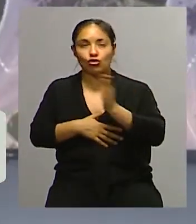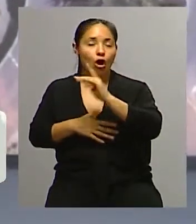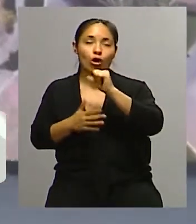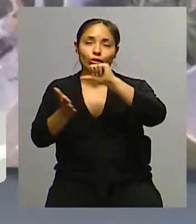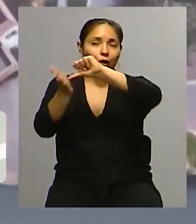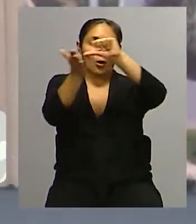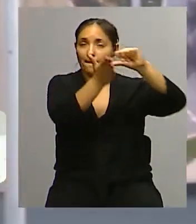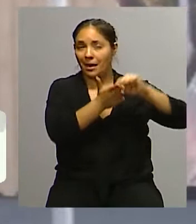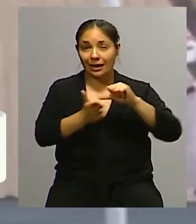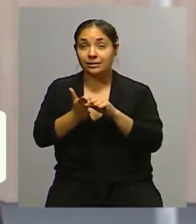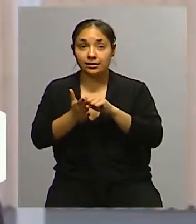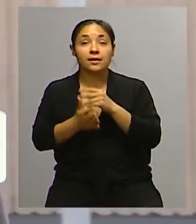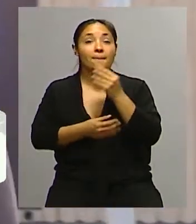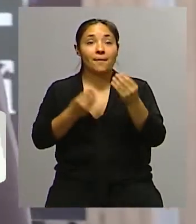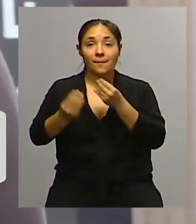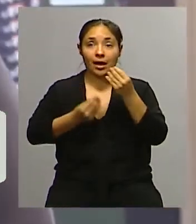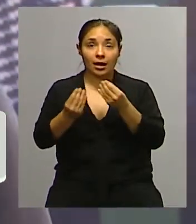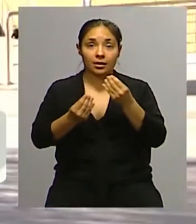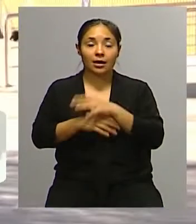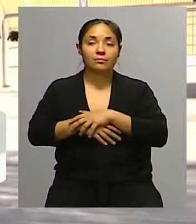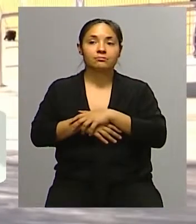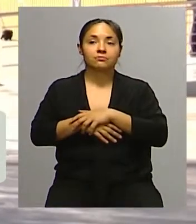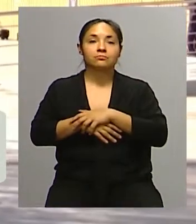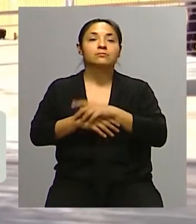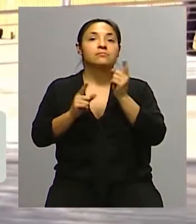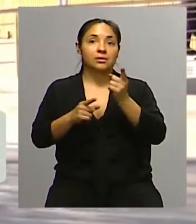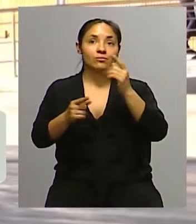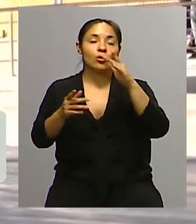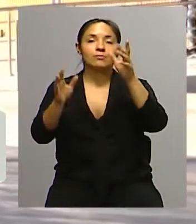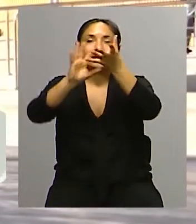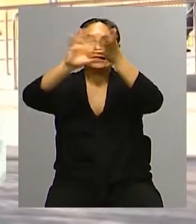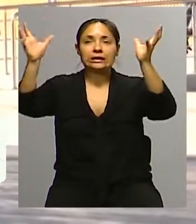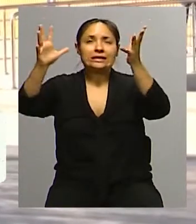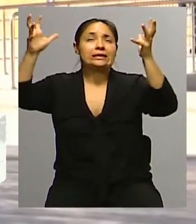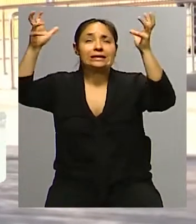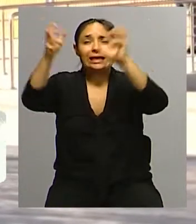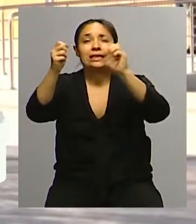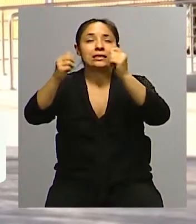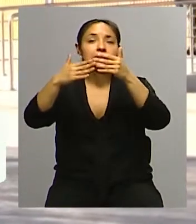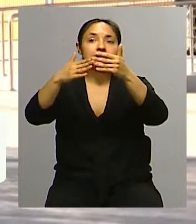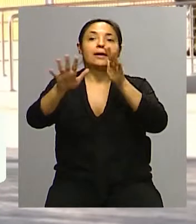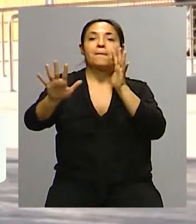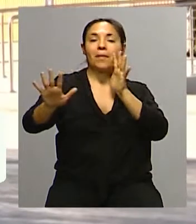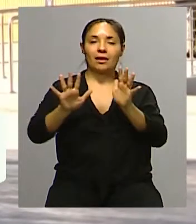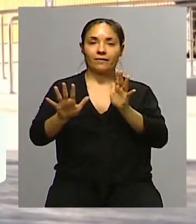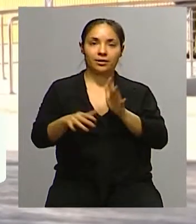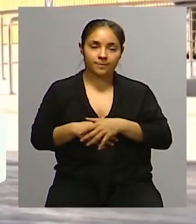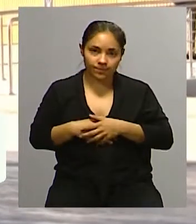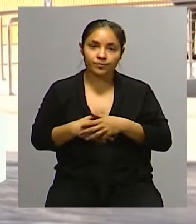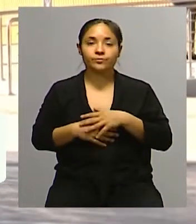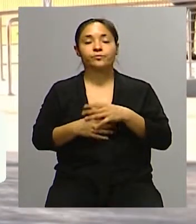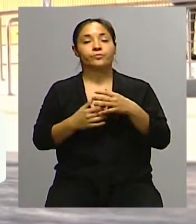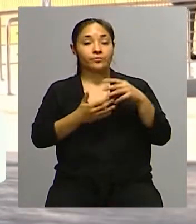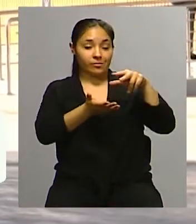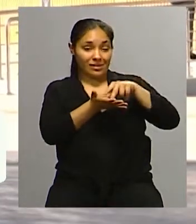todas las partes para poder dar batalla, para poder enfrentar esta crisis climática. A partir del Acuerdo de París, las